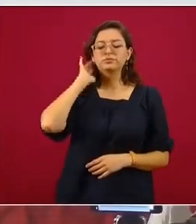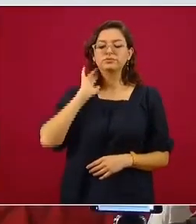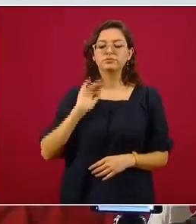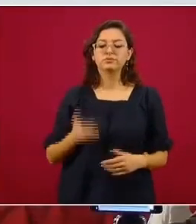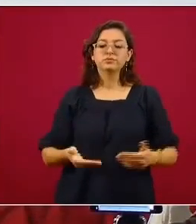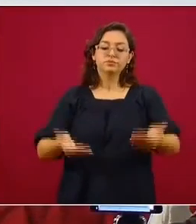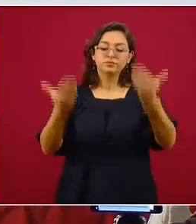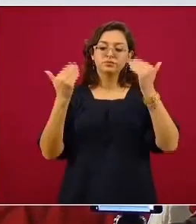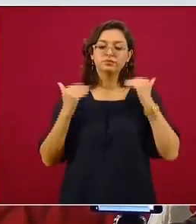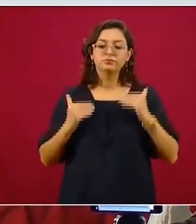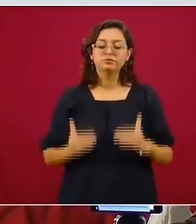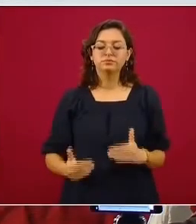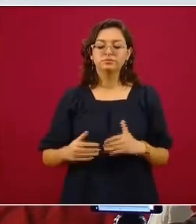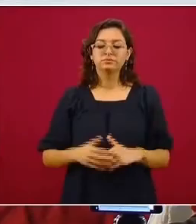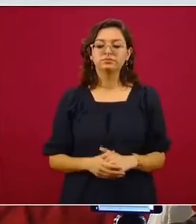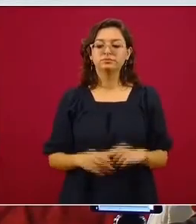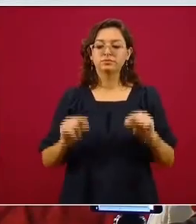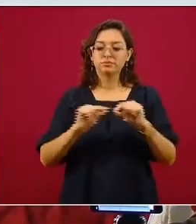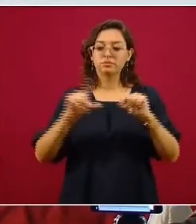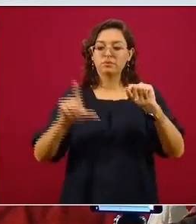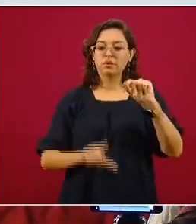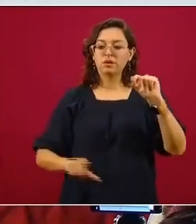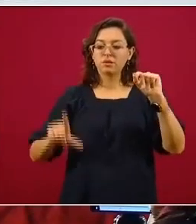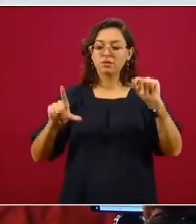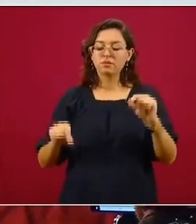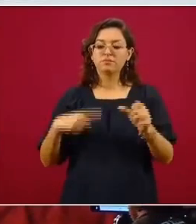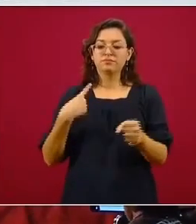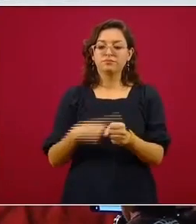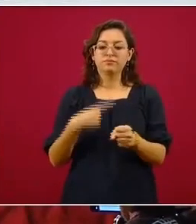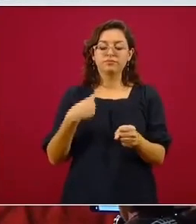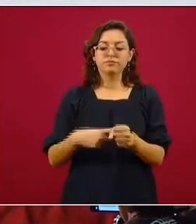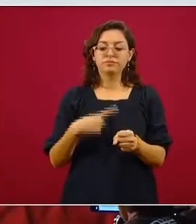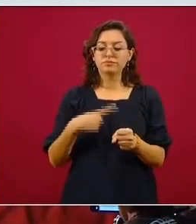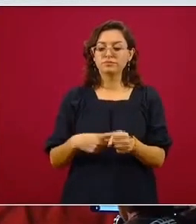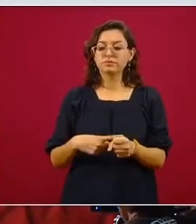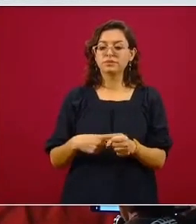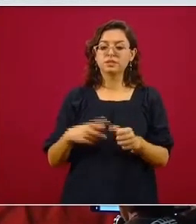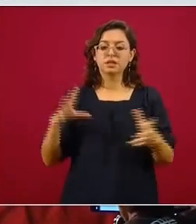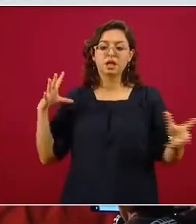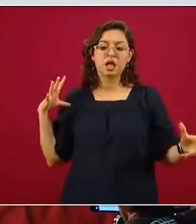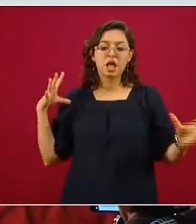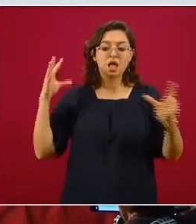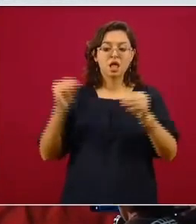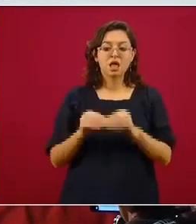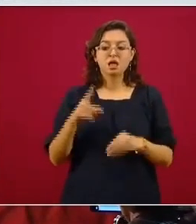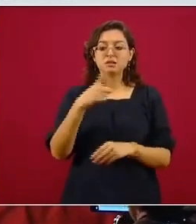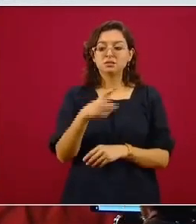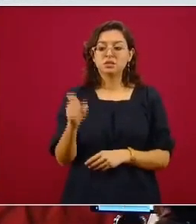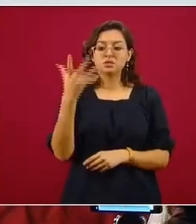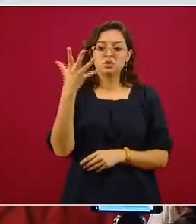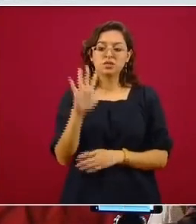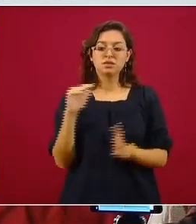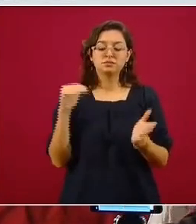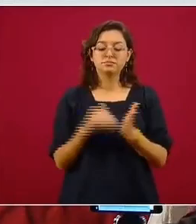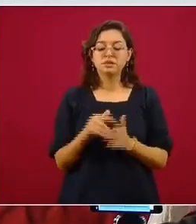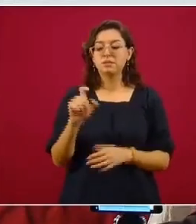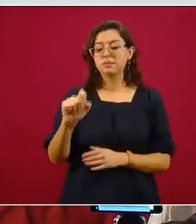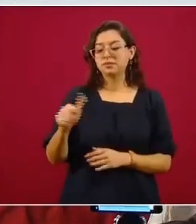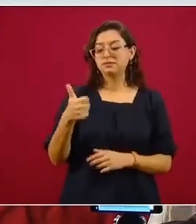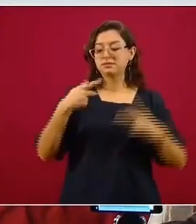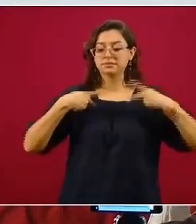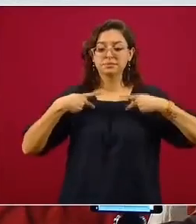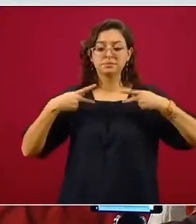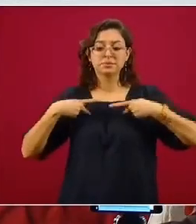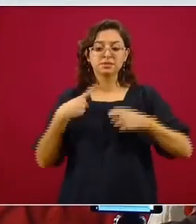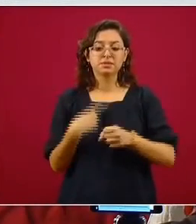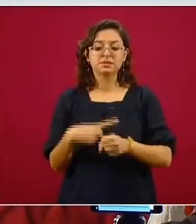es la distribución del total de carga de enfermedad, es decir, los 110.026 casos acumulados.